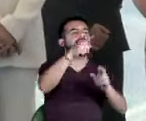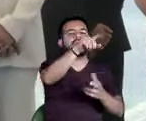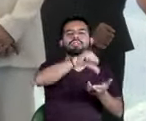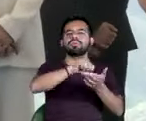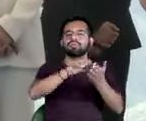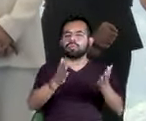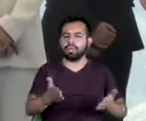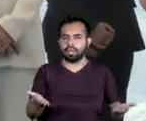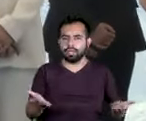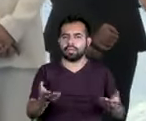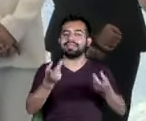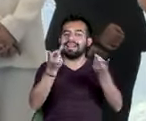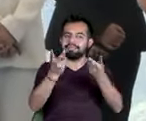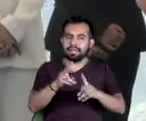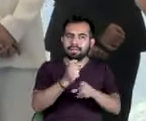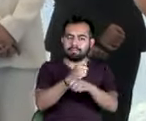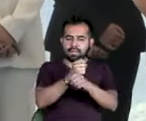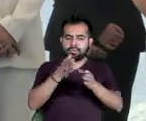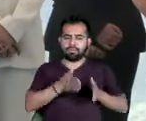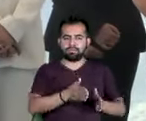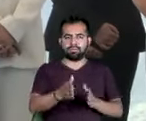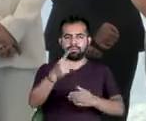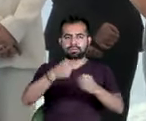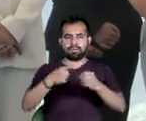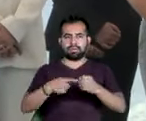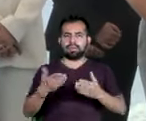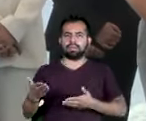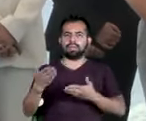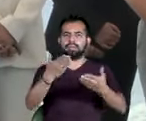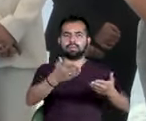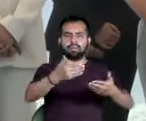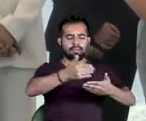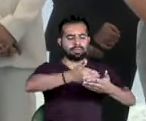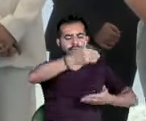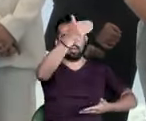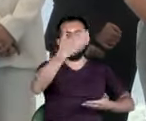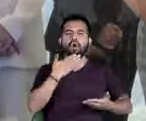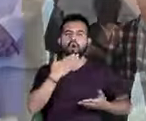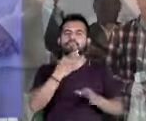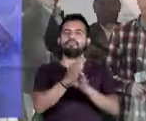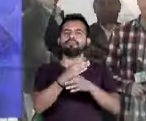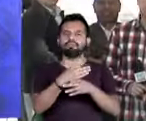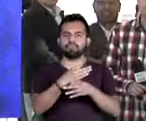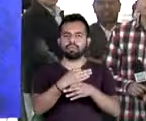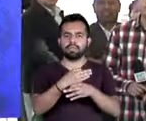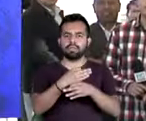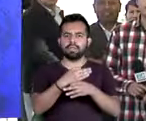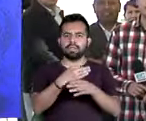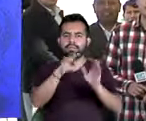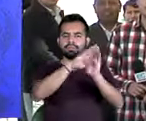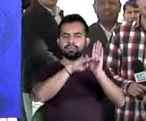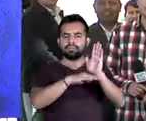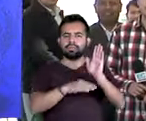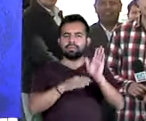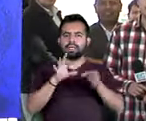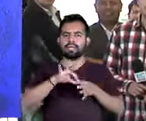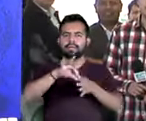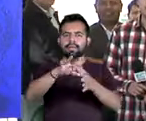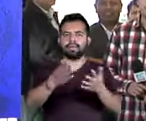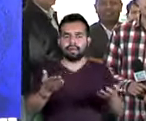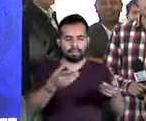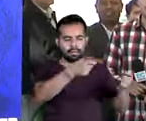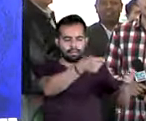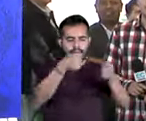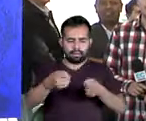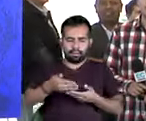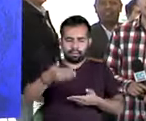ser que el metro de Quito no le ha entregado una cosa tan simple como el manual de operaciones de las escaleras eléctricas. ¿De qué estamos hablando? ¿Cómo